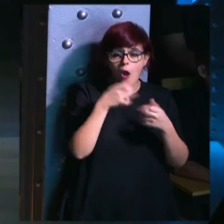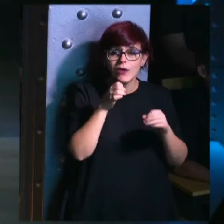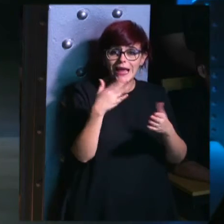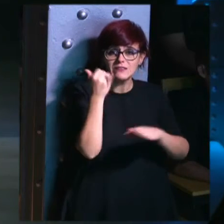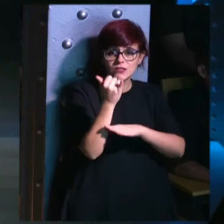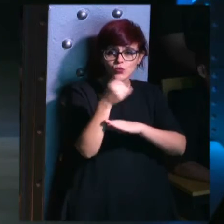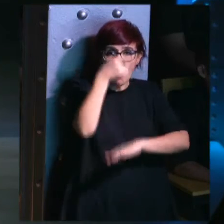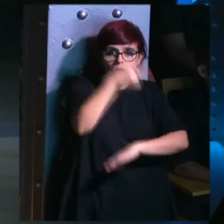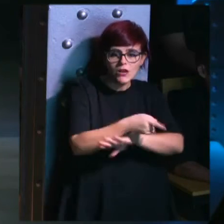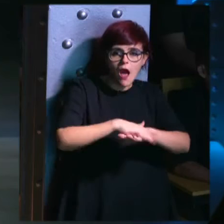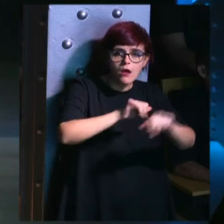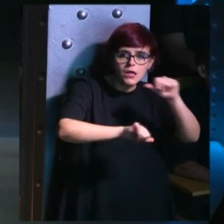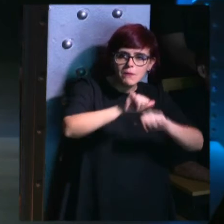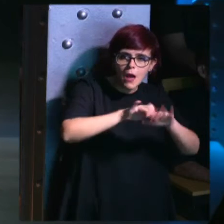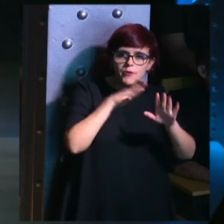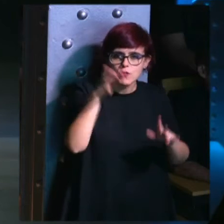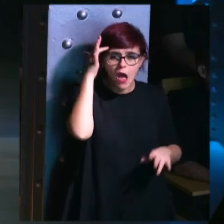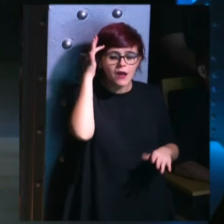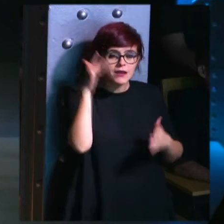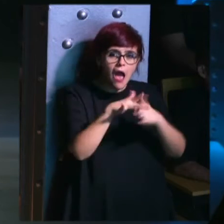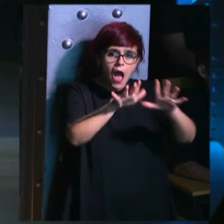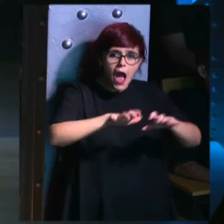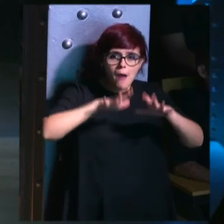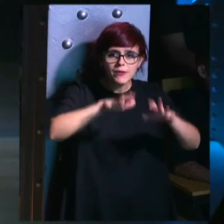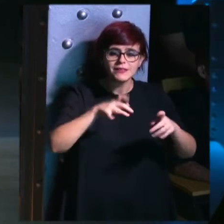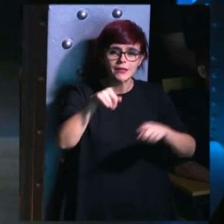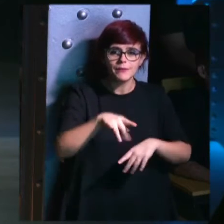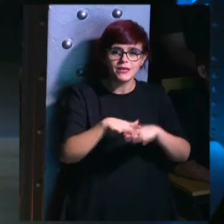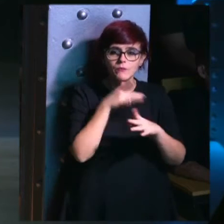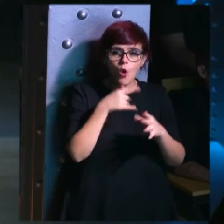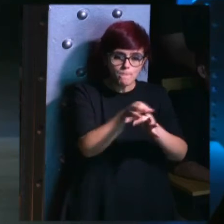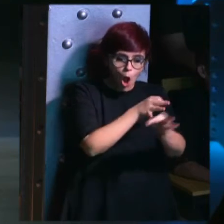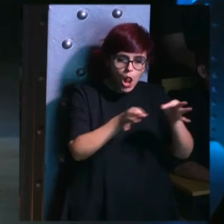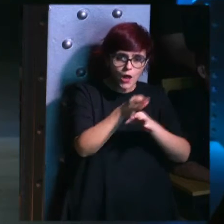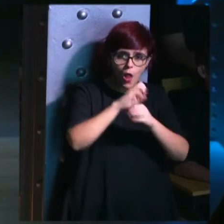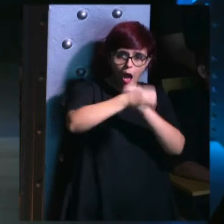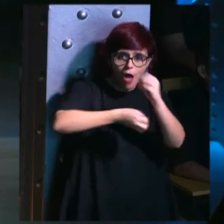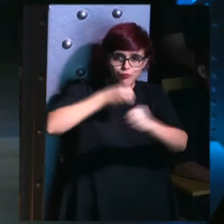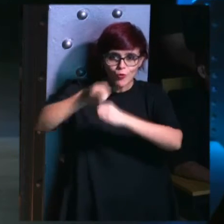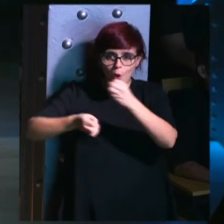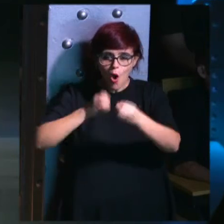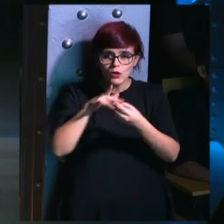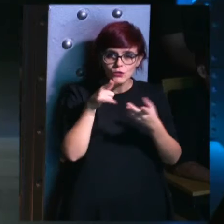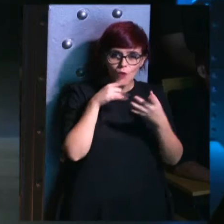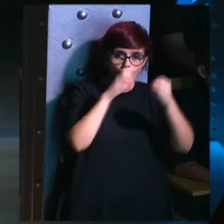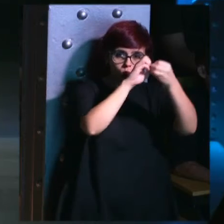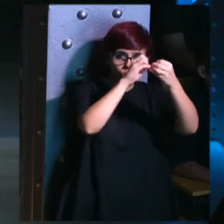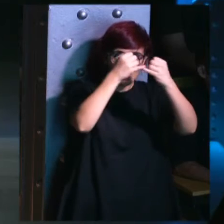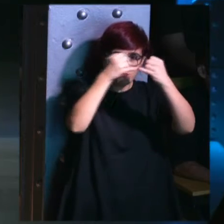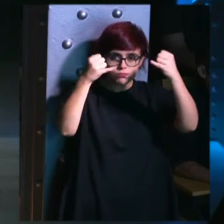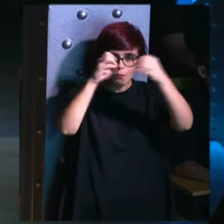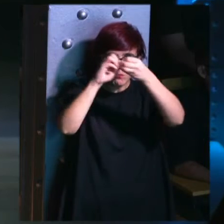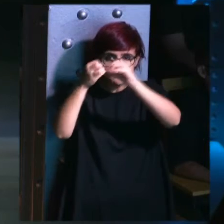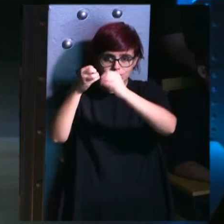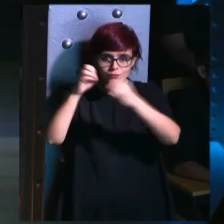instituto, aprender la química realmente con una serie de moléculas y átomos por aquí uniéndose o no uniéndose y pudiendo separarlos